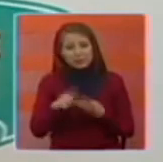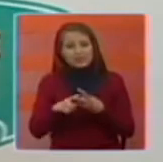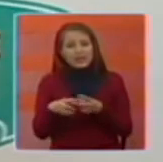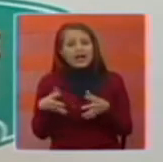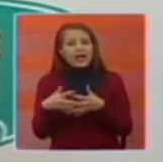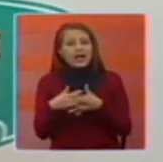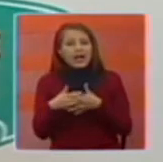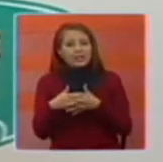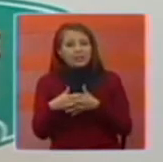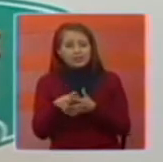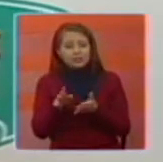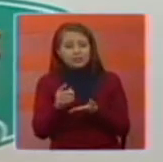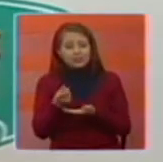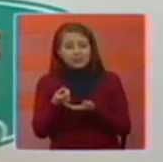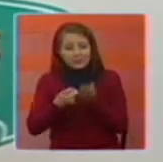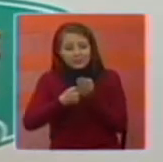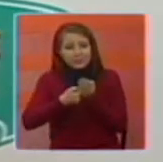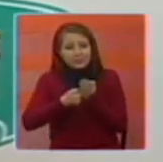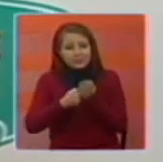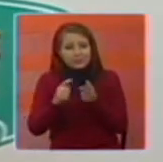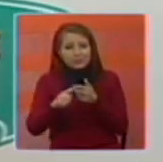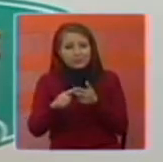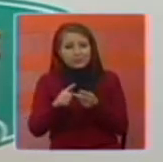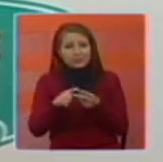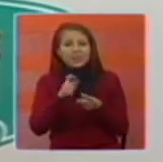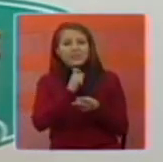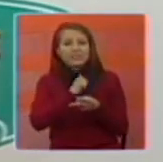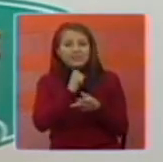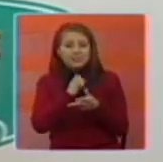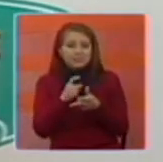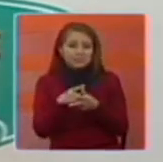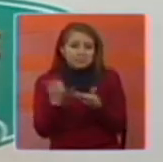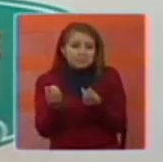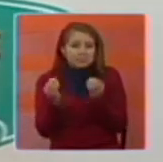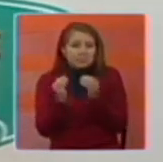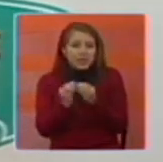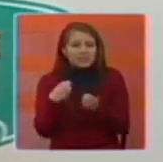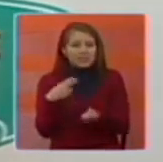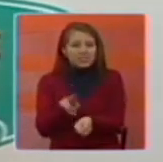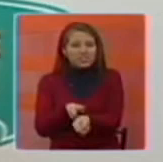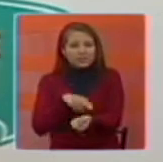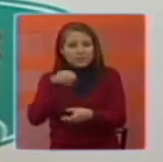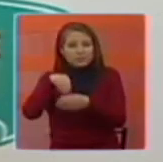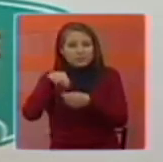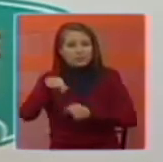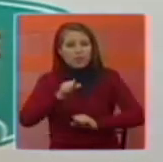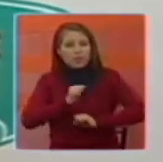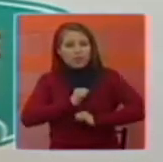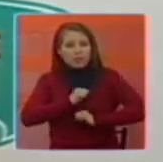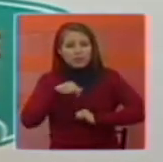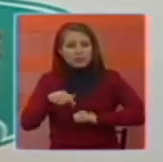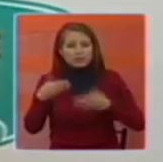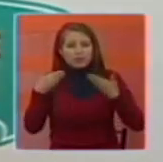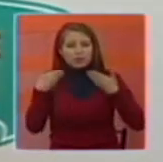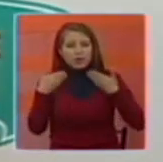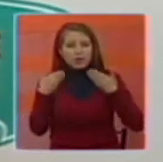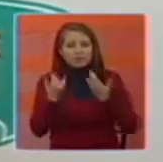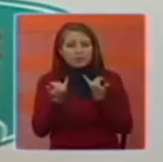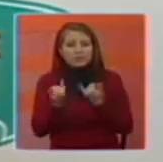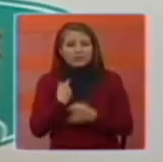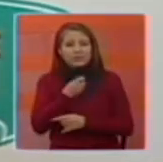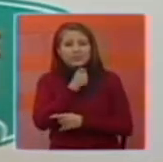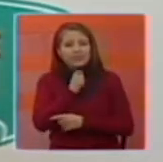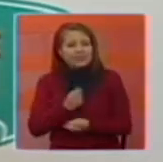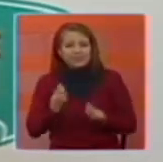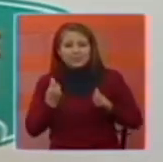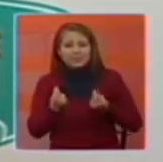con menestra, el seco, ¿no? Como los platos más típicos guayacos. Por eso hoy día vamos a hacer un seco